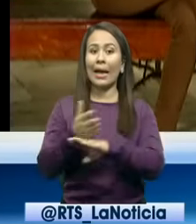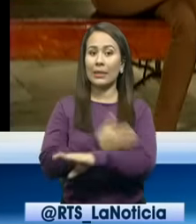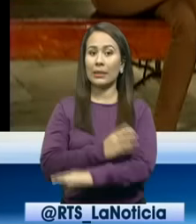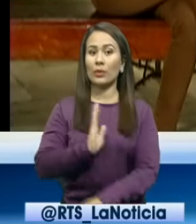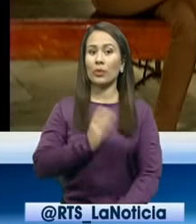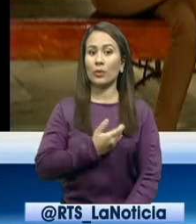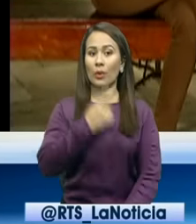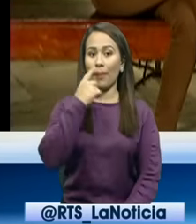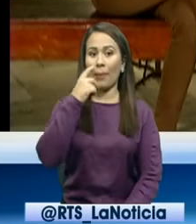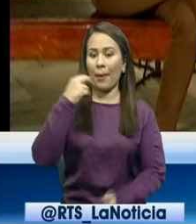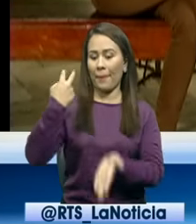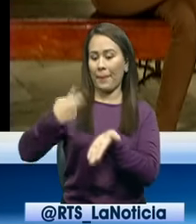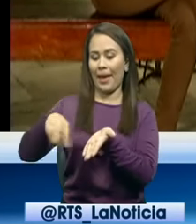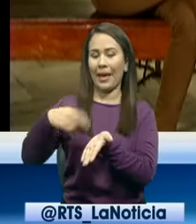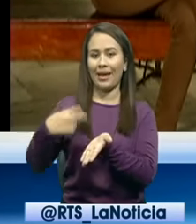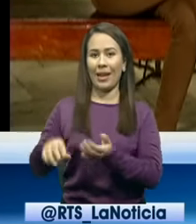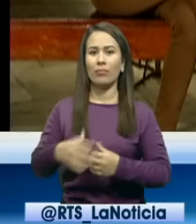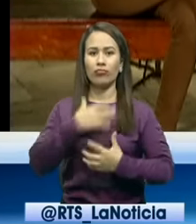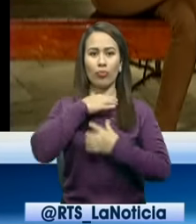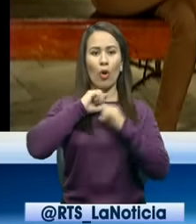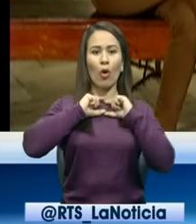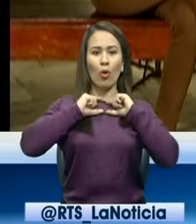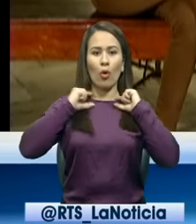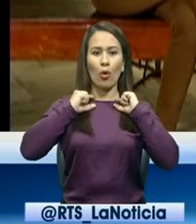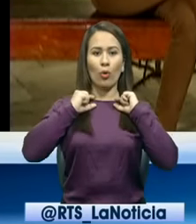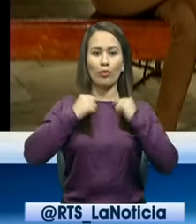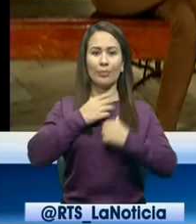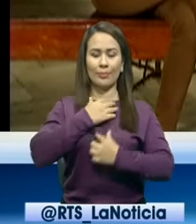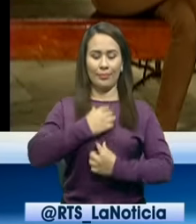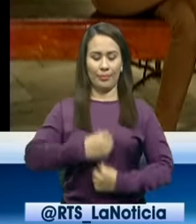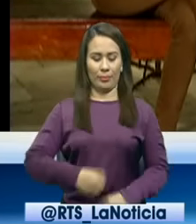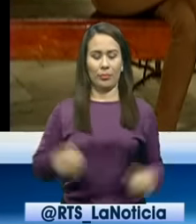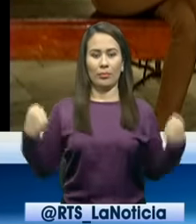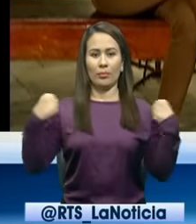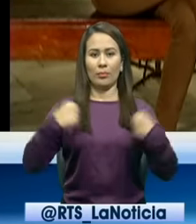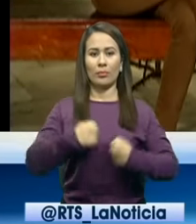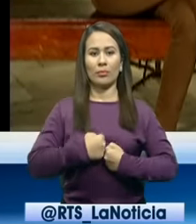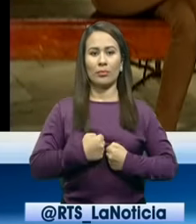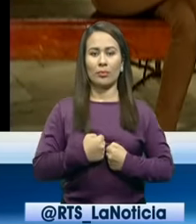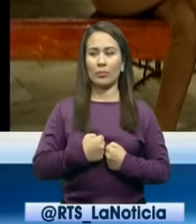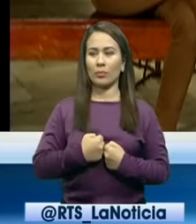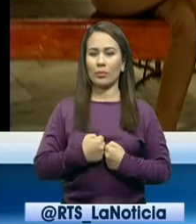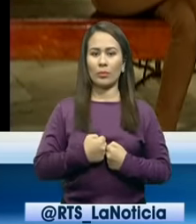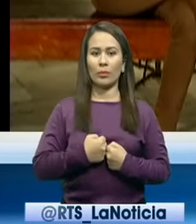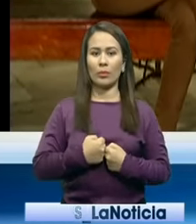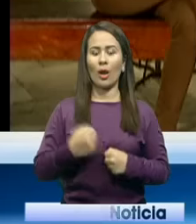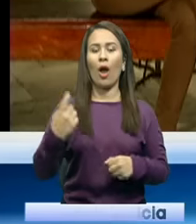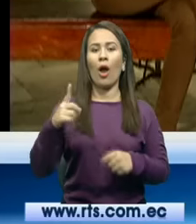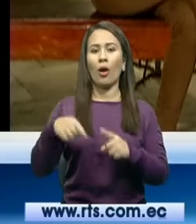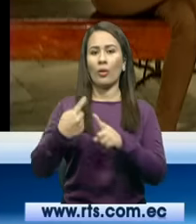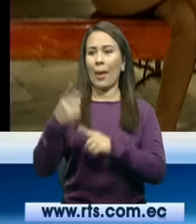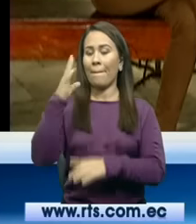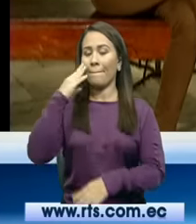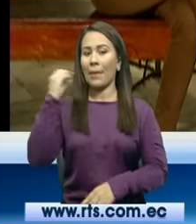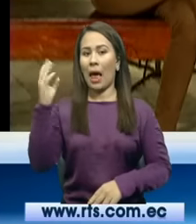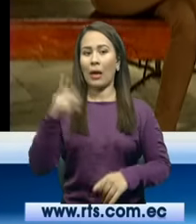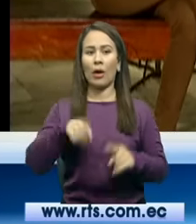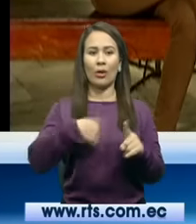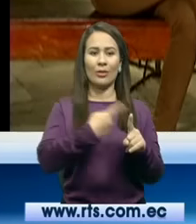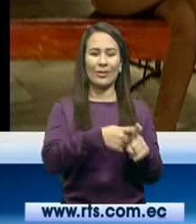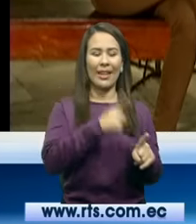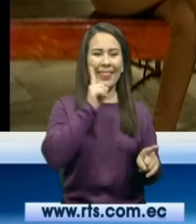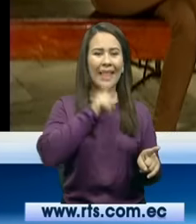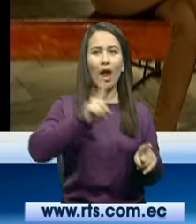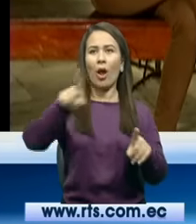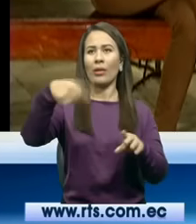padres bailaban incluso puesto corbata, se ponían terno, bueno, a los de topo, terno blanco, y así eran, bueno,